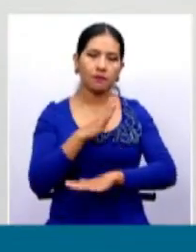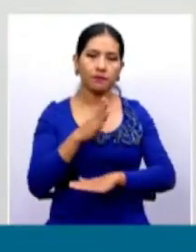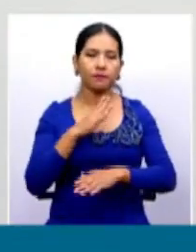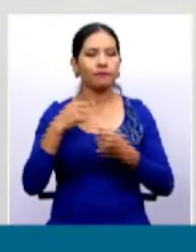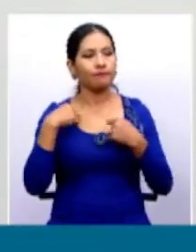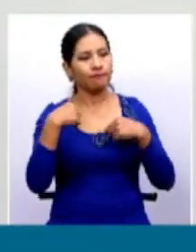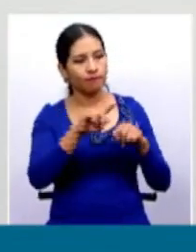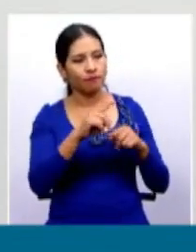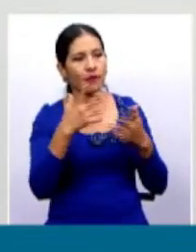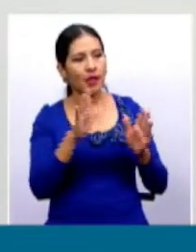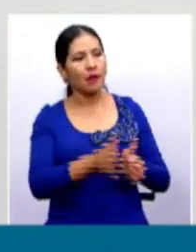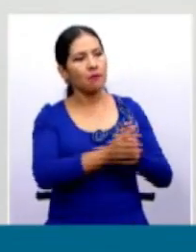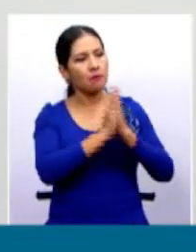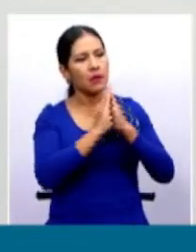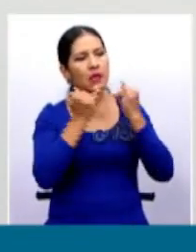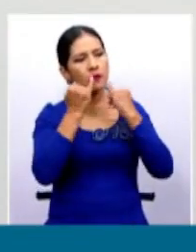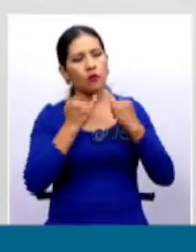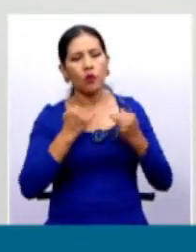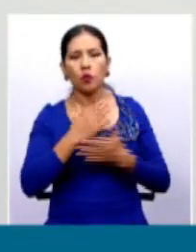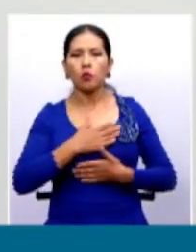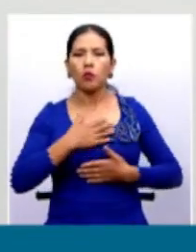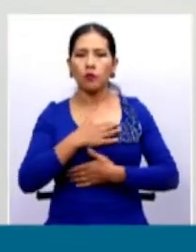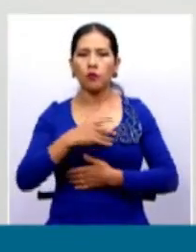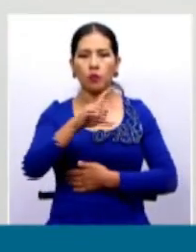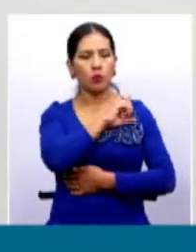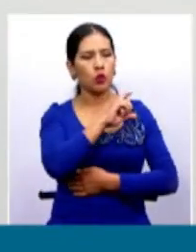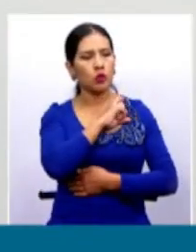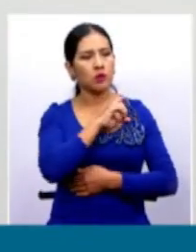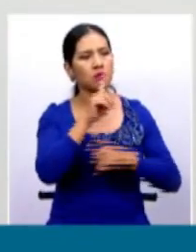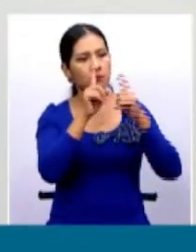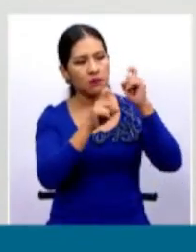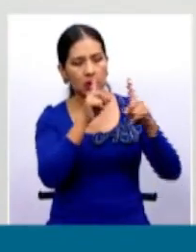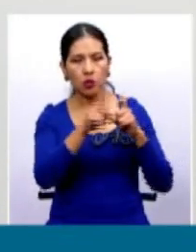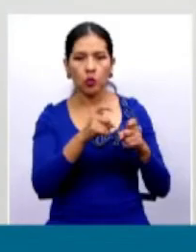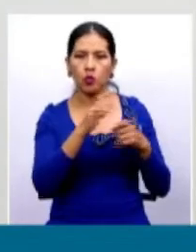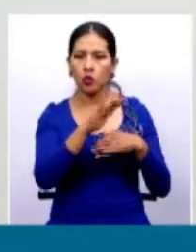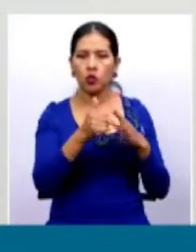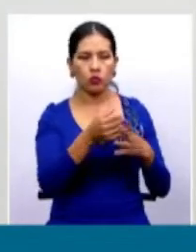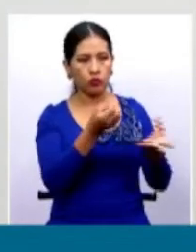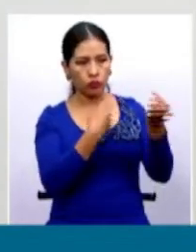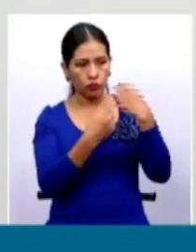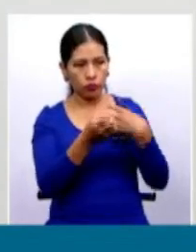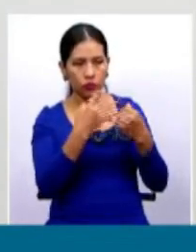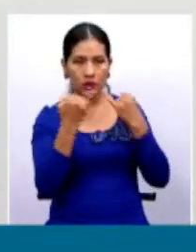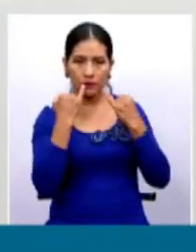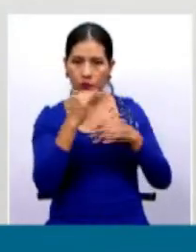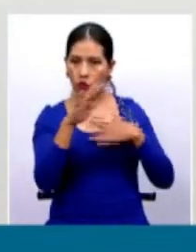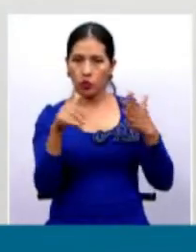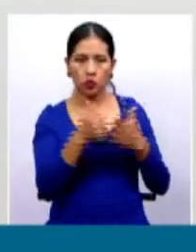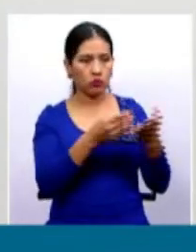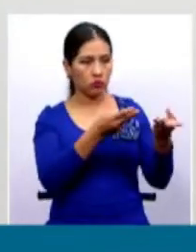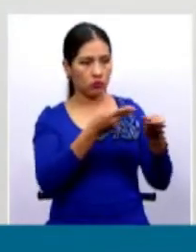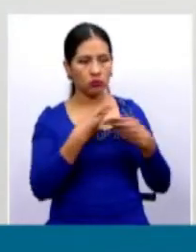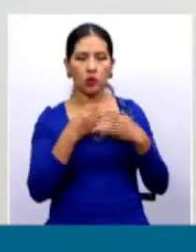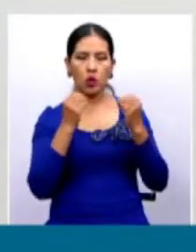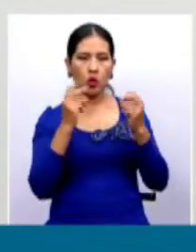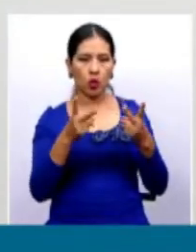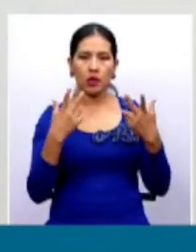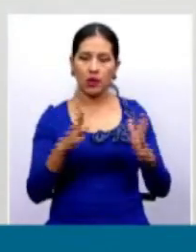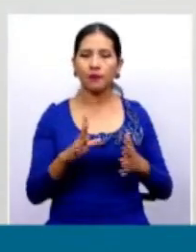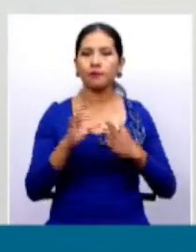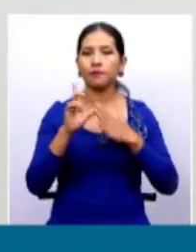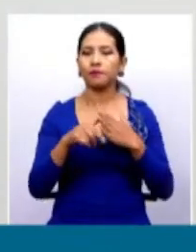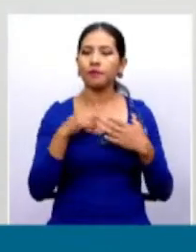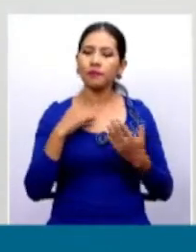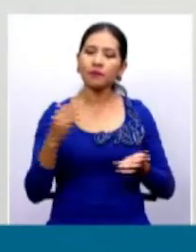hemos solicitado la información a la policía nos han dado toda la información el detalle y